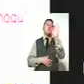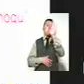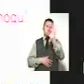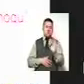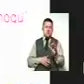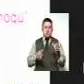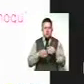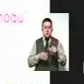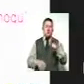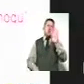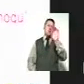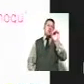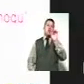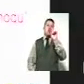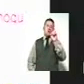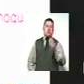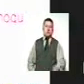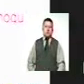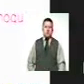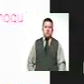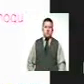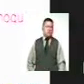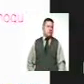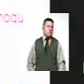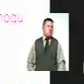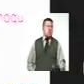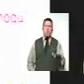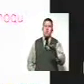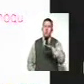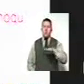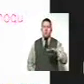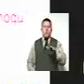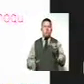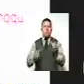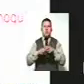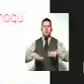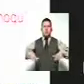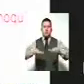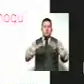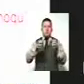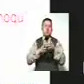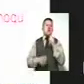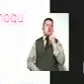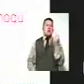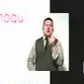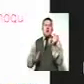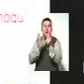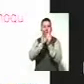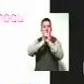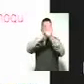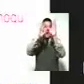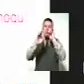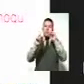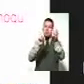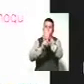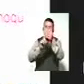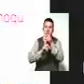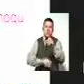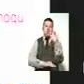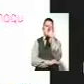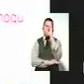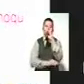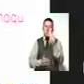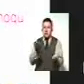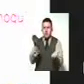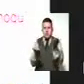en las áreas rurales es del 4.7, muy por encima de las áreas urbanas. Es decir, ahí está claramente identificado que en Colombia